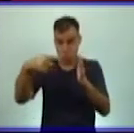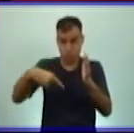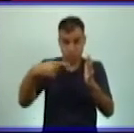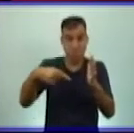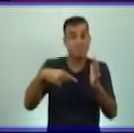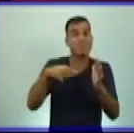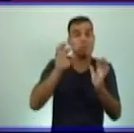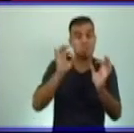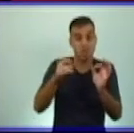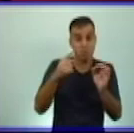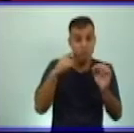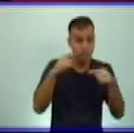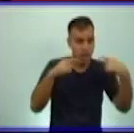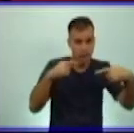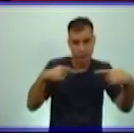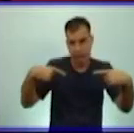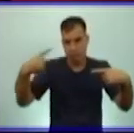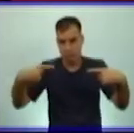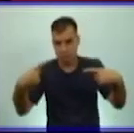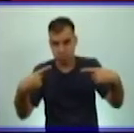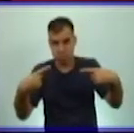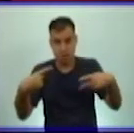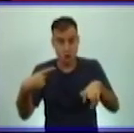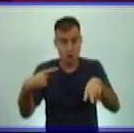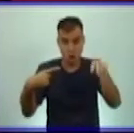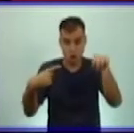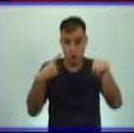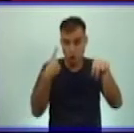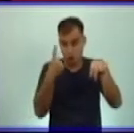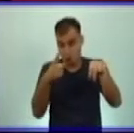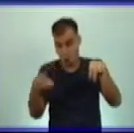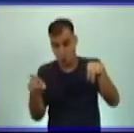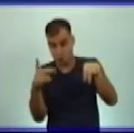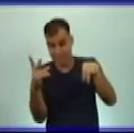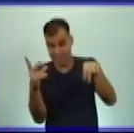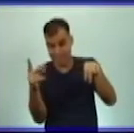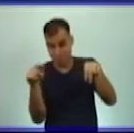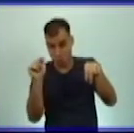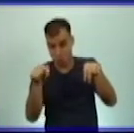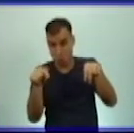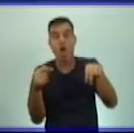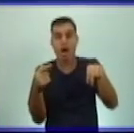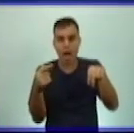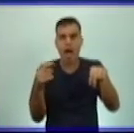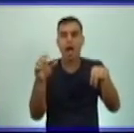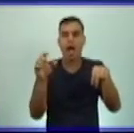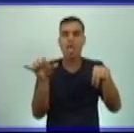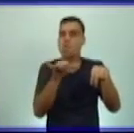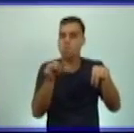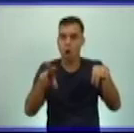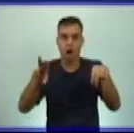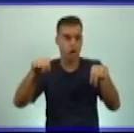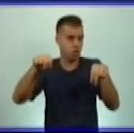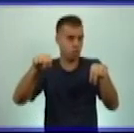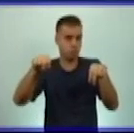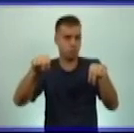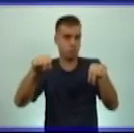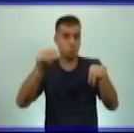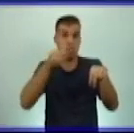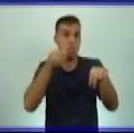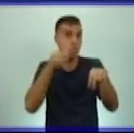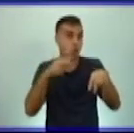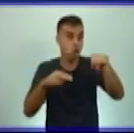1, es norte, en el otro enrollado se formará también un polo norte,